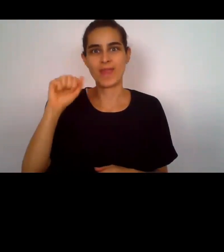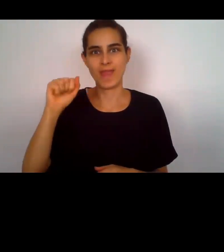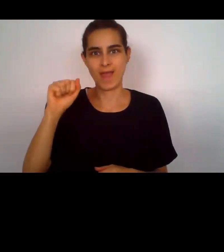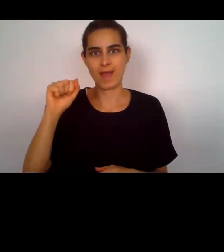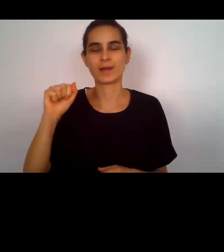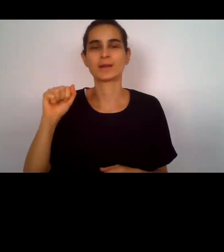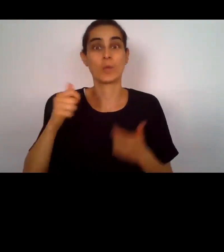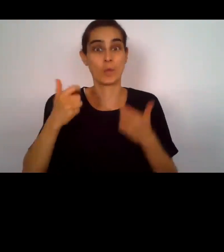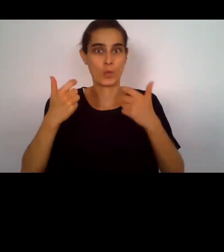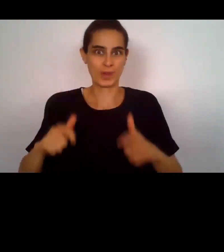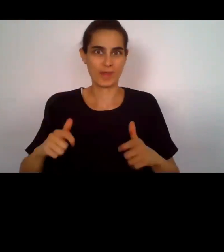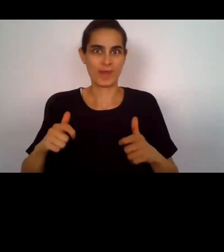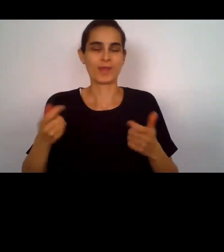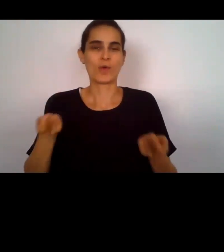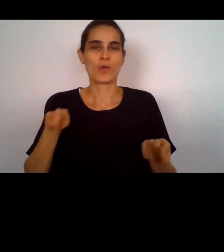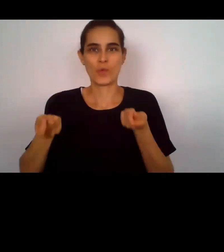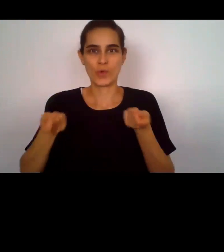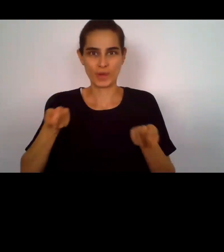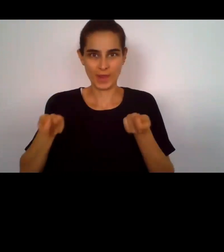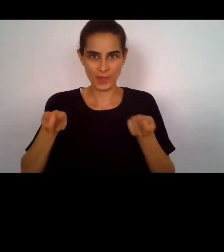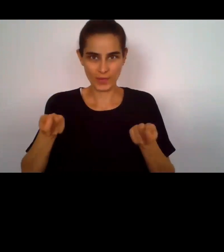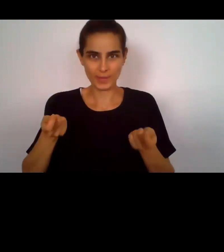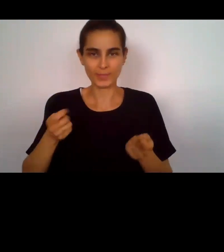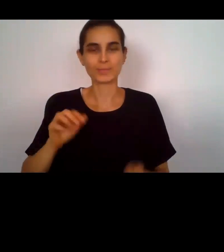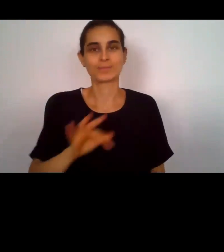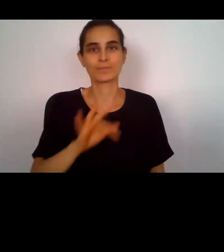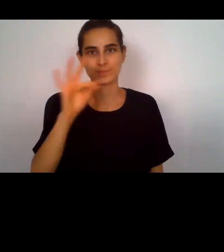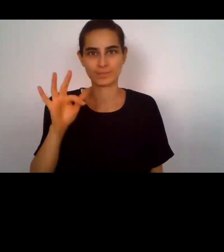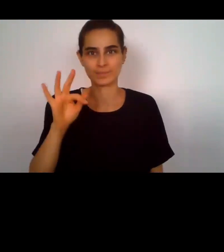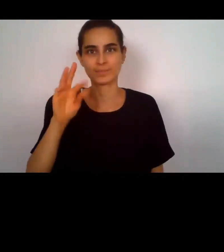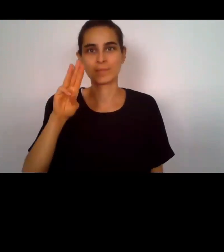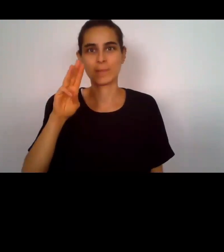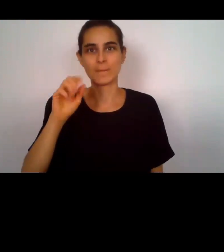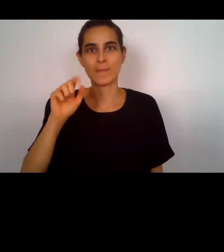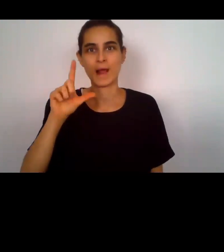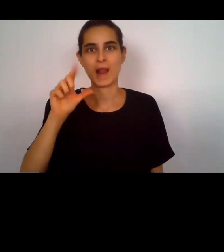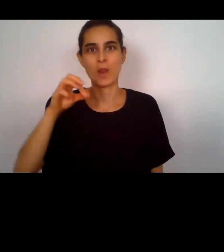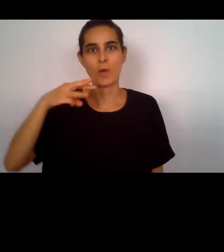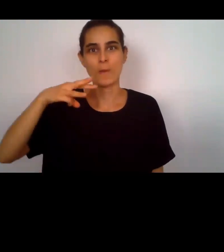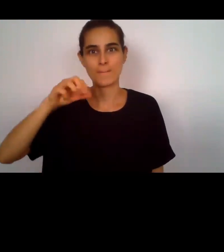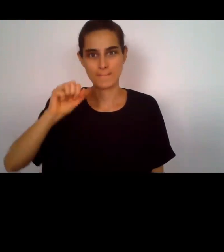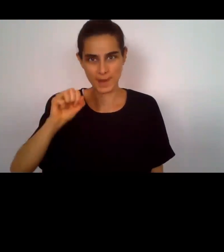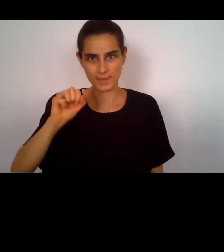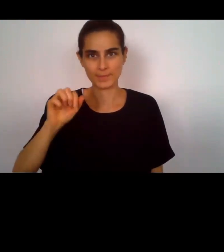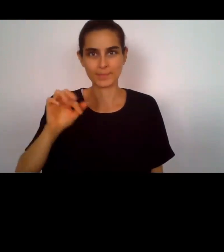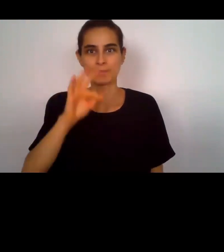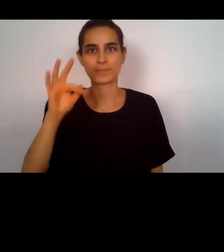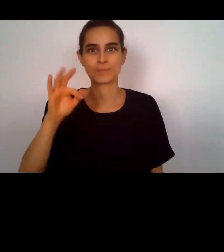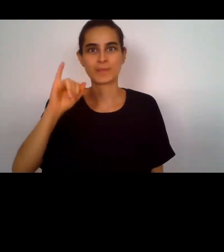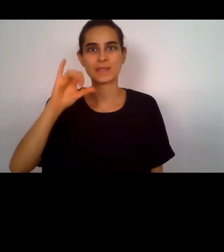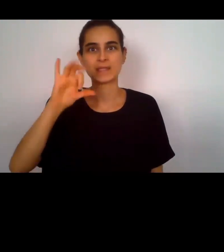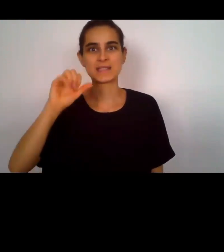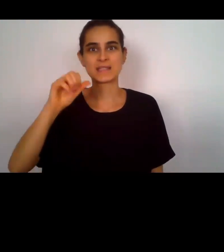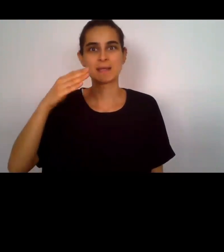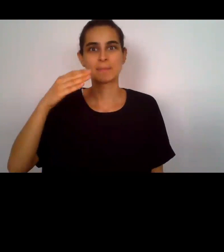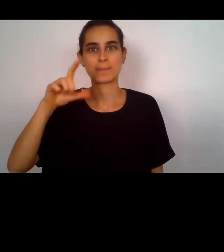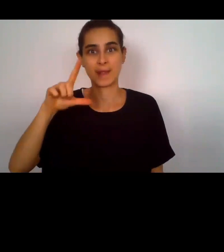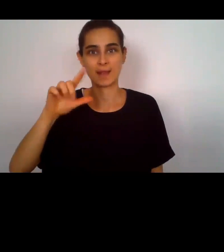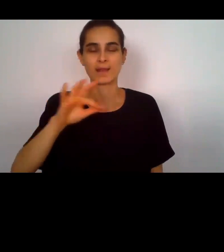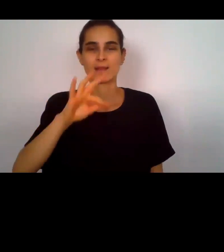también de Paloma, de Isabel y de Constanza, que son las que os van a dar